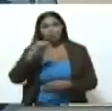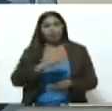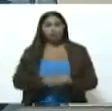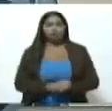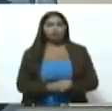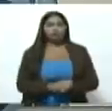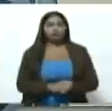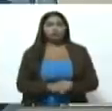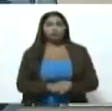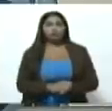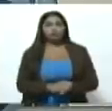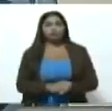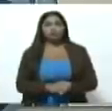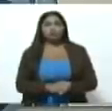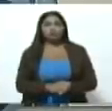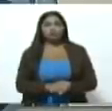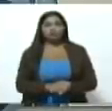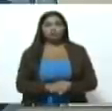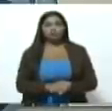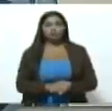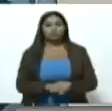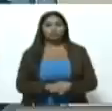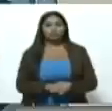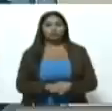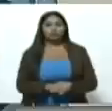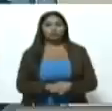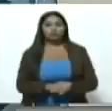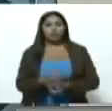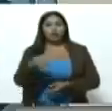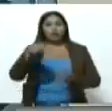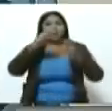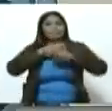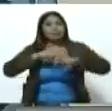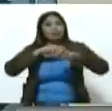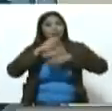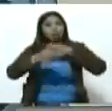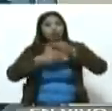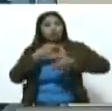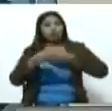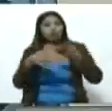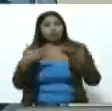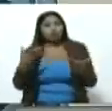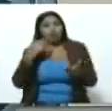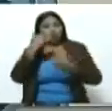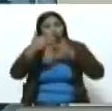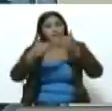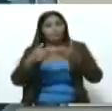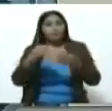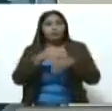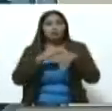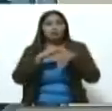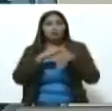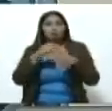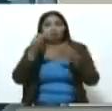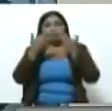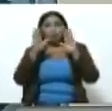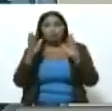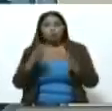Maduro Moro. Esta investigación que adelanta el Ministerio Público